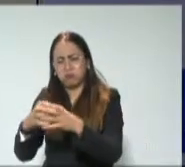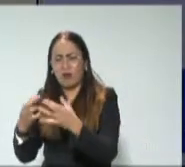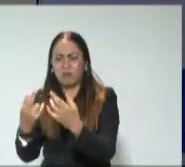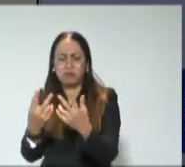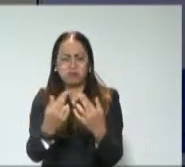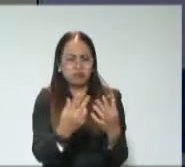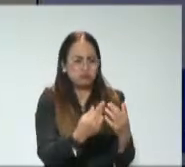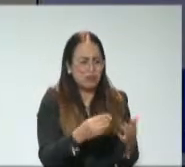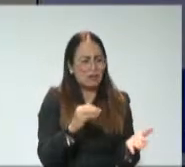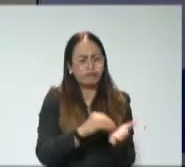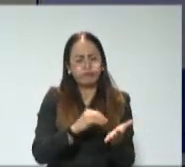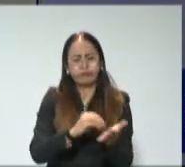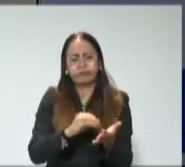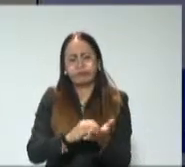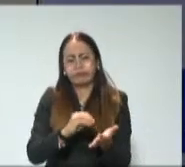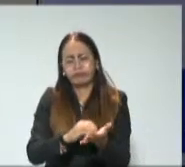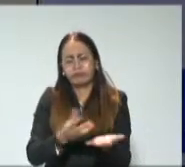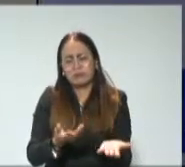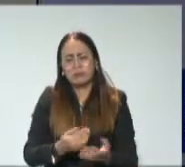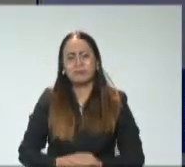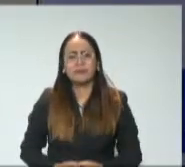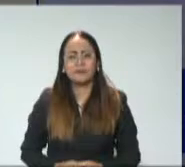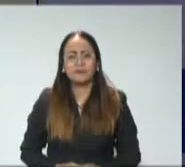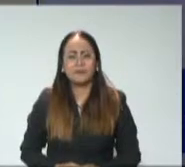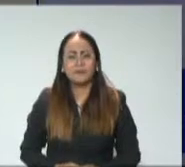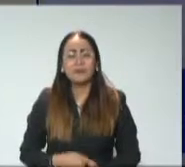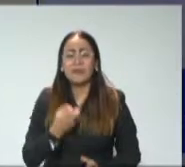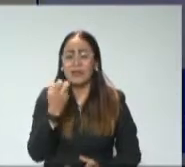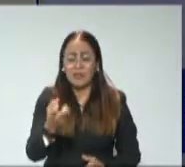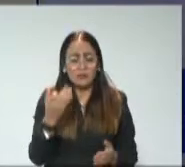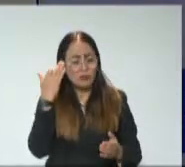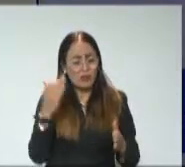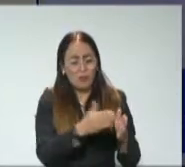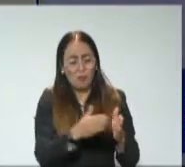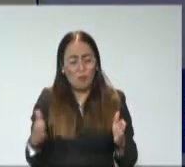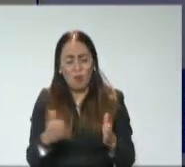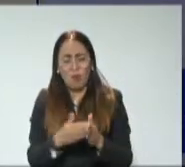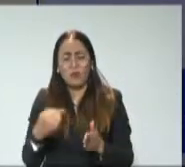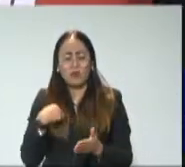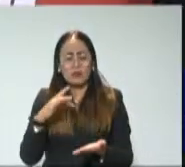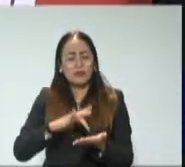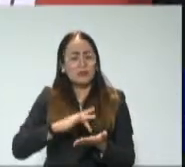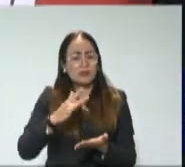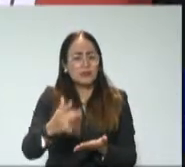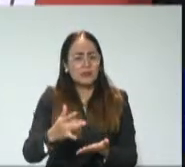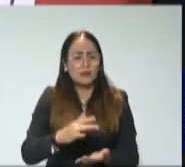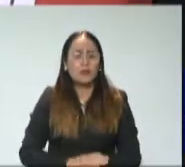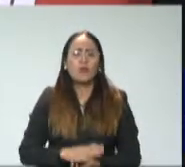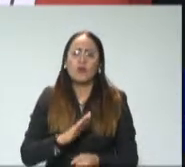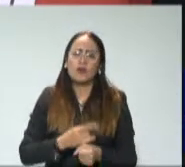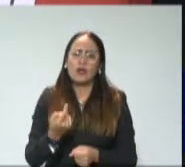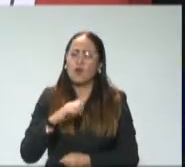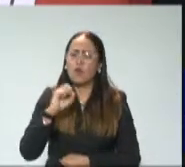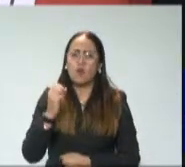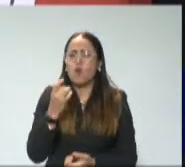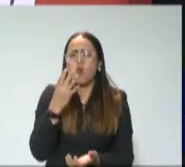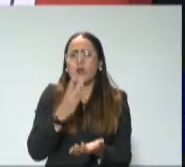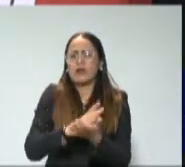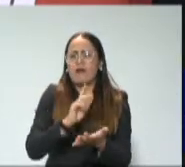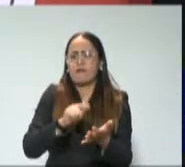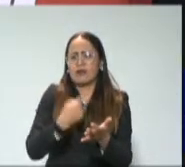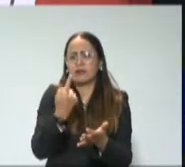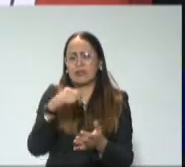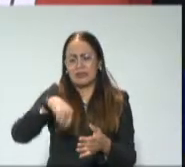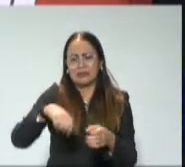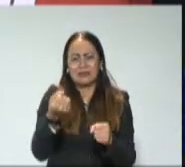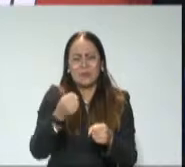cicatrices del sismo Quiero agradecer ese episodio porque me permitió decir sí dulce fue la única vez que no tuvimos la semana Nacional